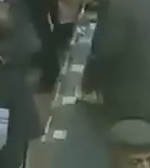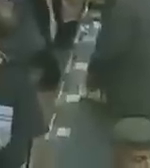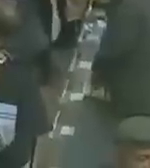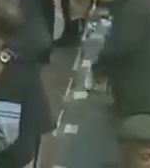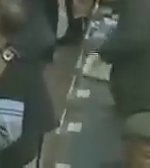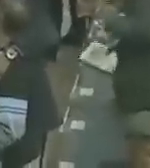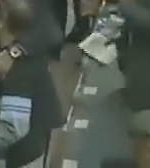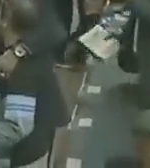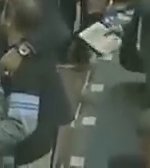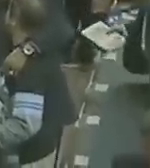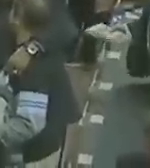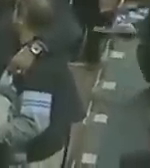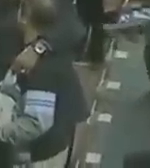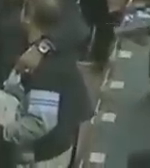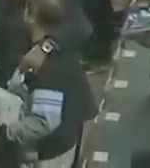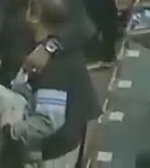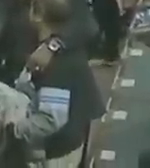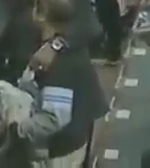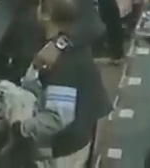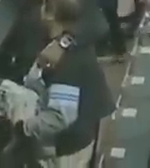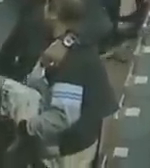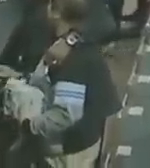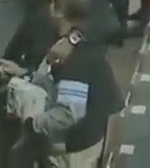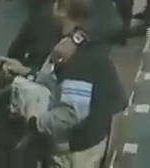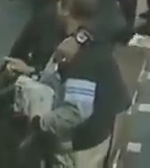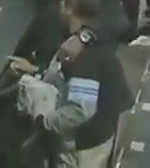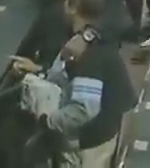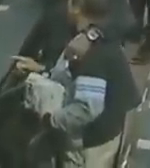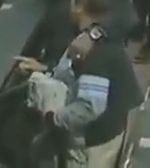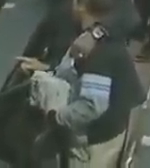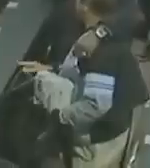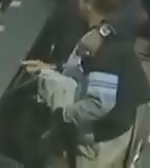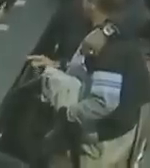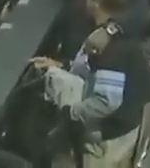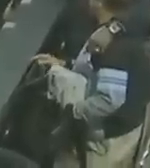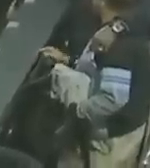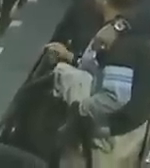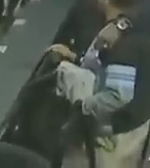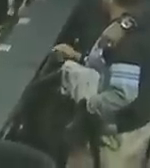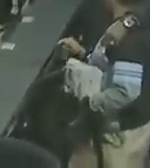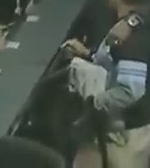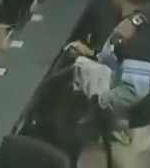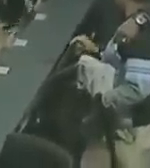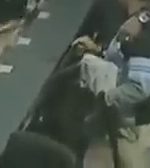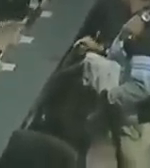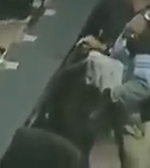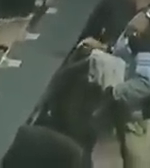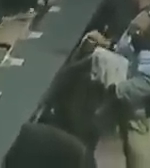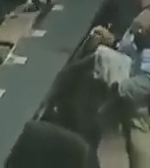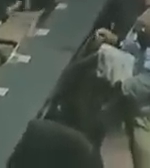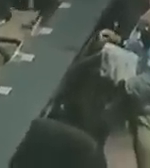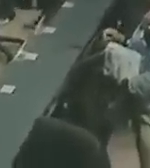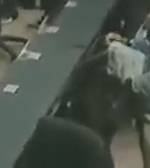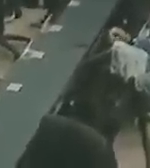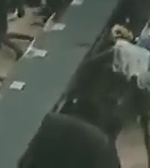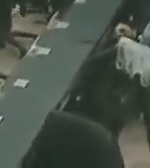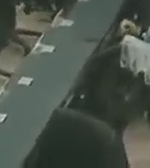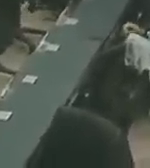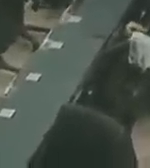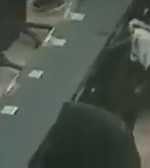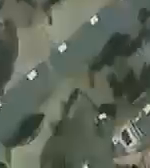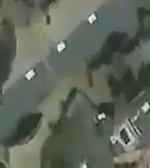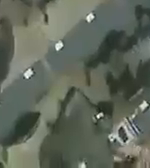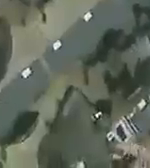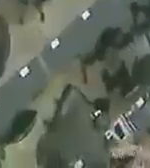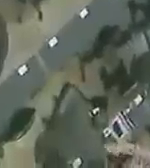este punto aprobado por mayoría calificada. De igual manera, en el segundo punto de la agenda